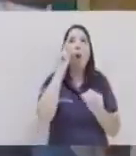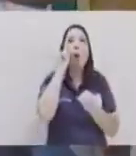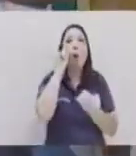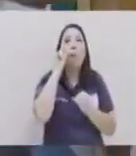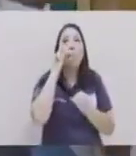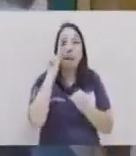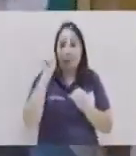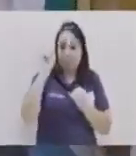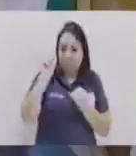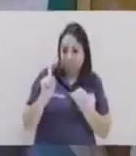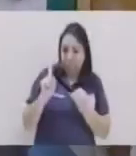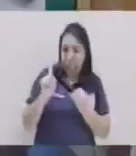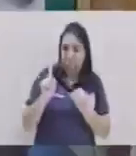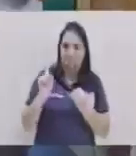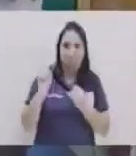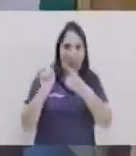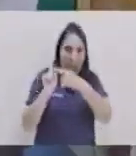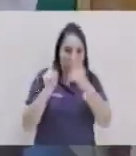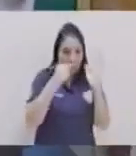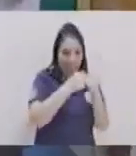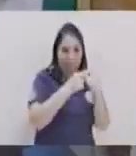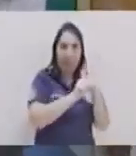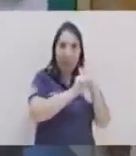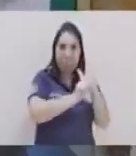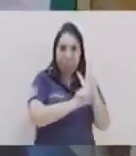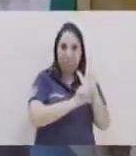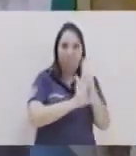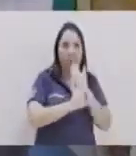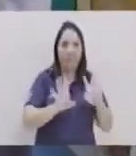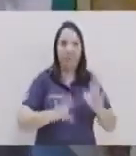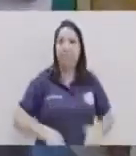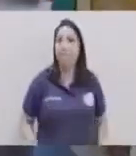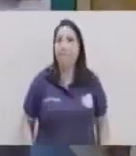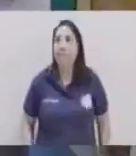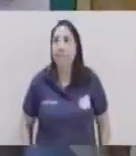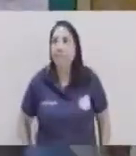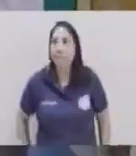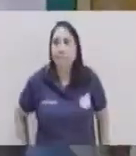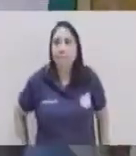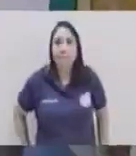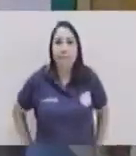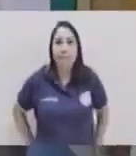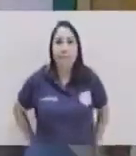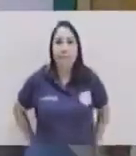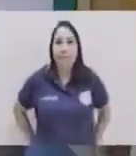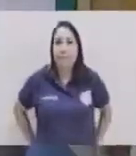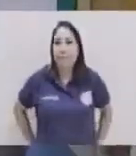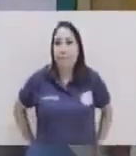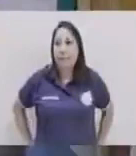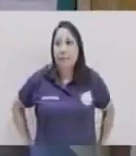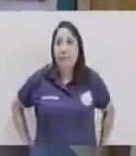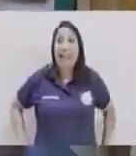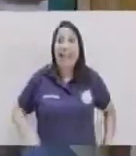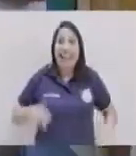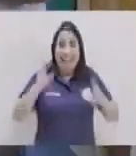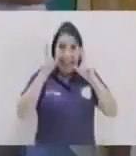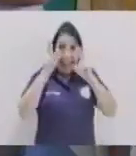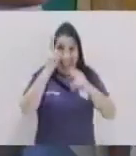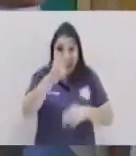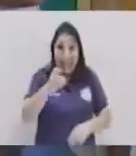lancha. Ok. Sí, pues empezamos por lo que está al fondo y terminamos con lo que está en primer plano, por decirlo. Exactamente, entonces Perfecto. esa es la clave para